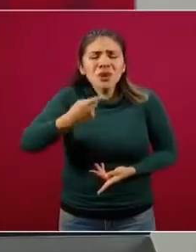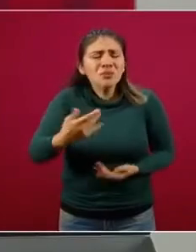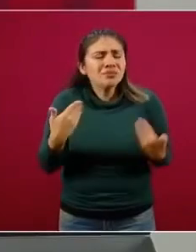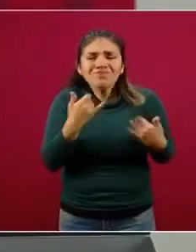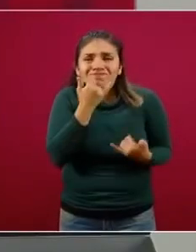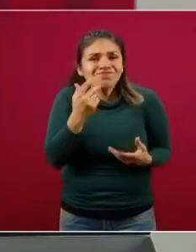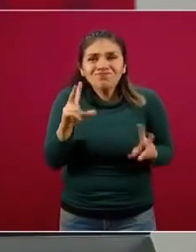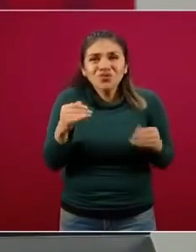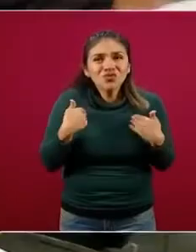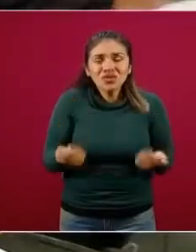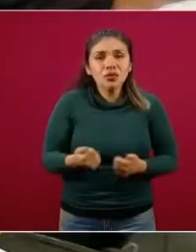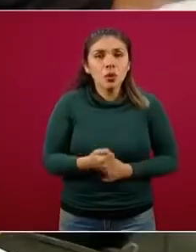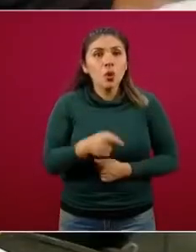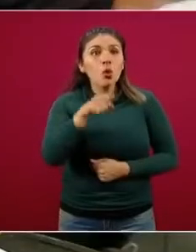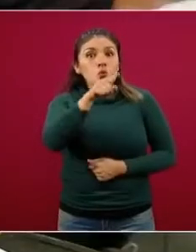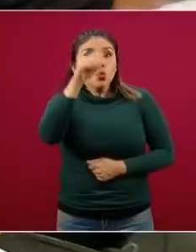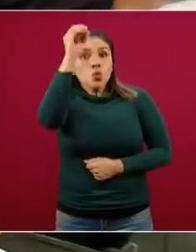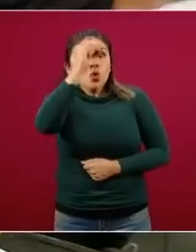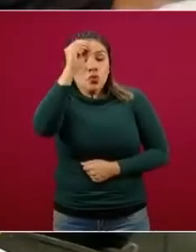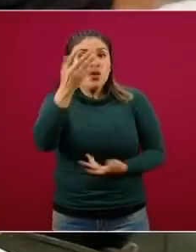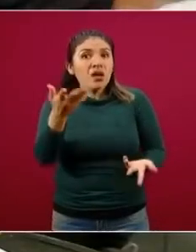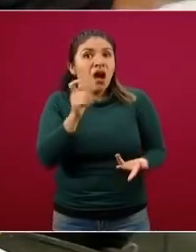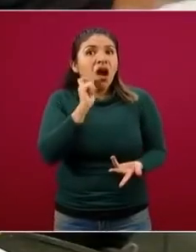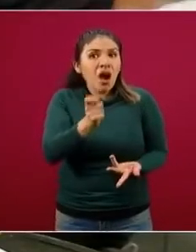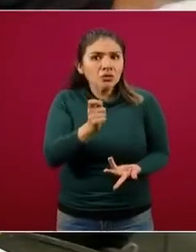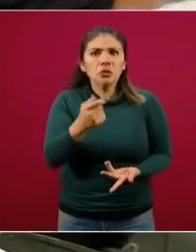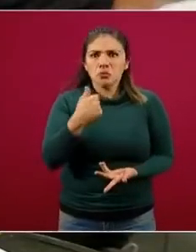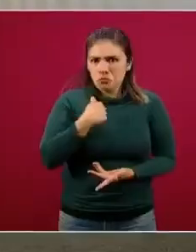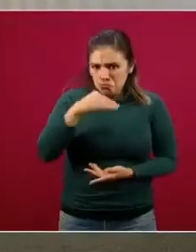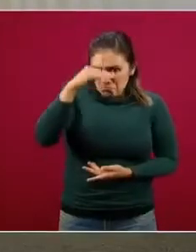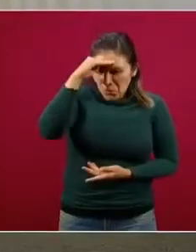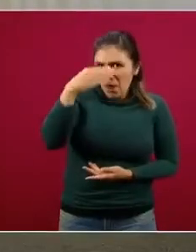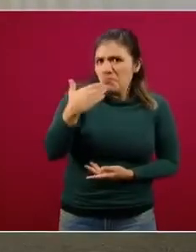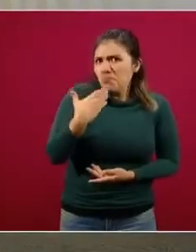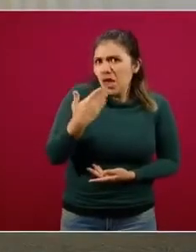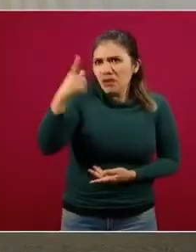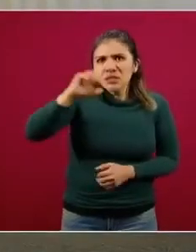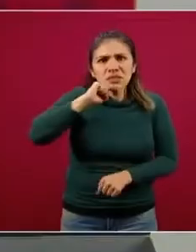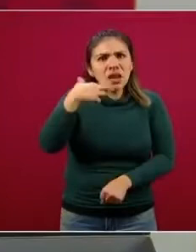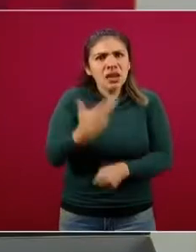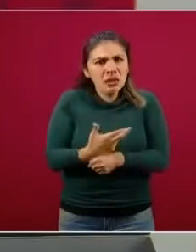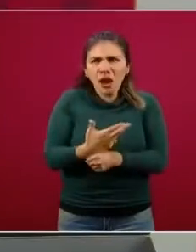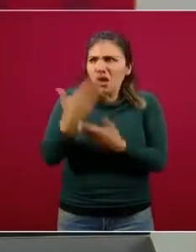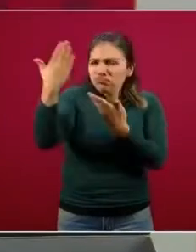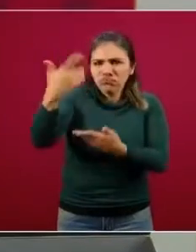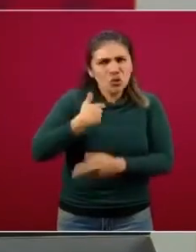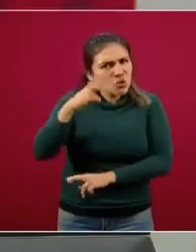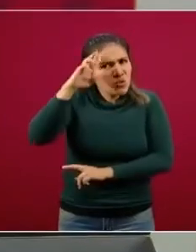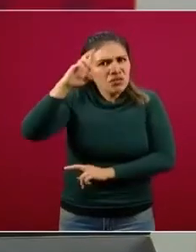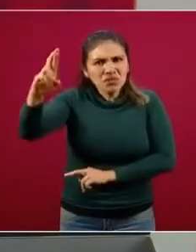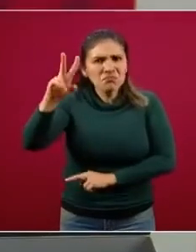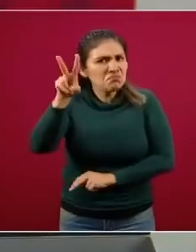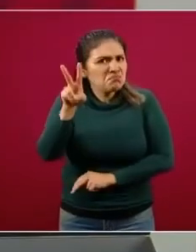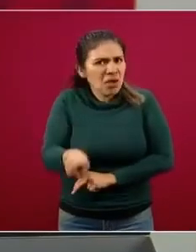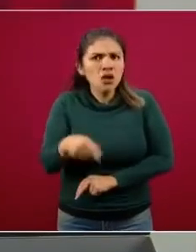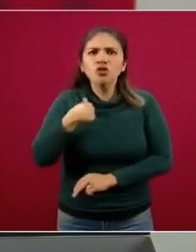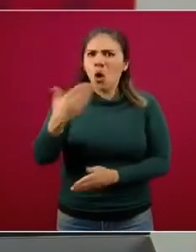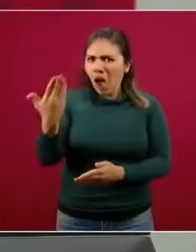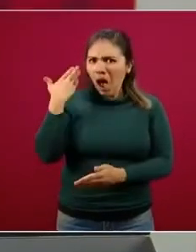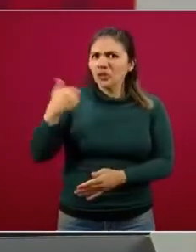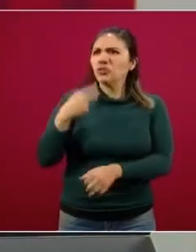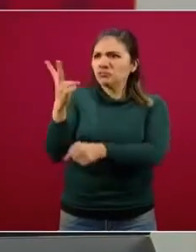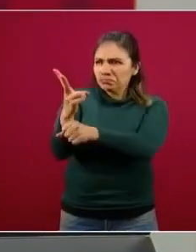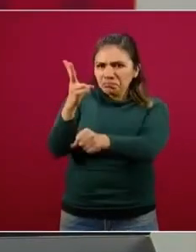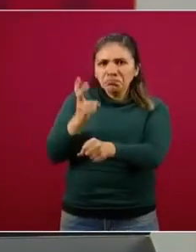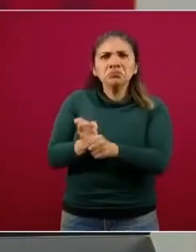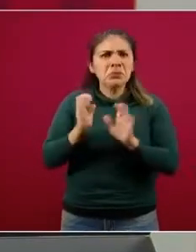claro. Pues, ¿qué opina de que hay datos Opino diferenciados? Que qué bueno que la secretaria de Tamaulipas, la respeto mucho, ya he hablado con ella, la invité, de